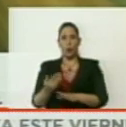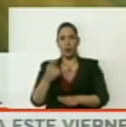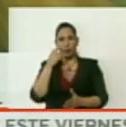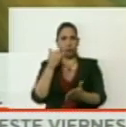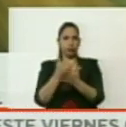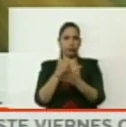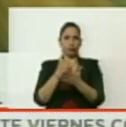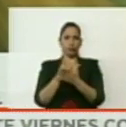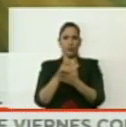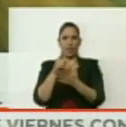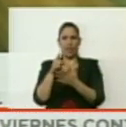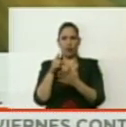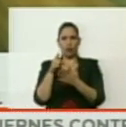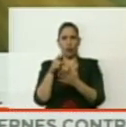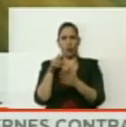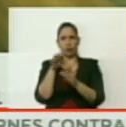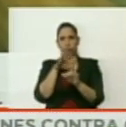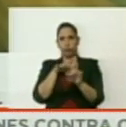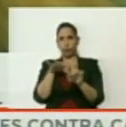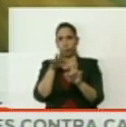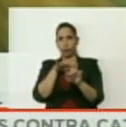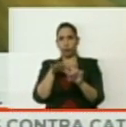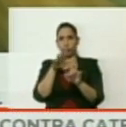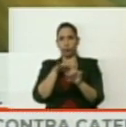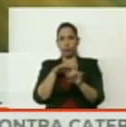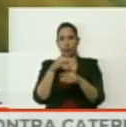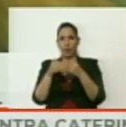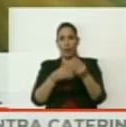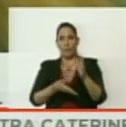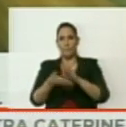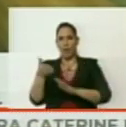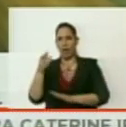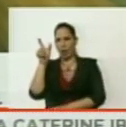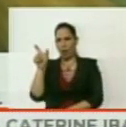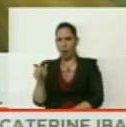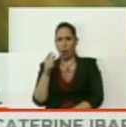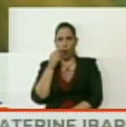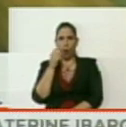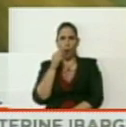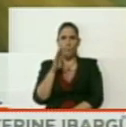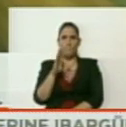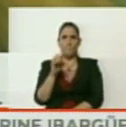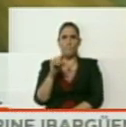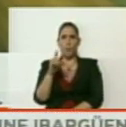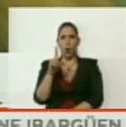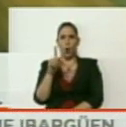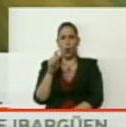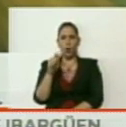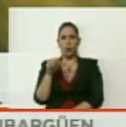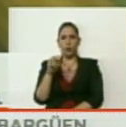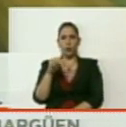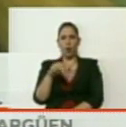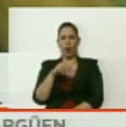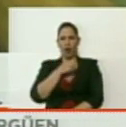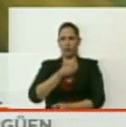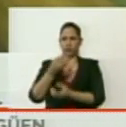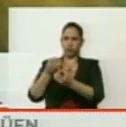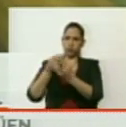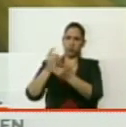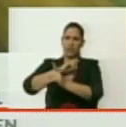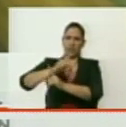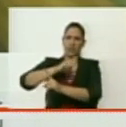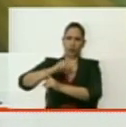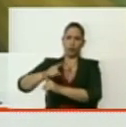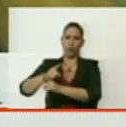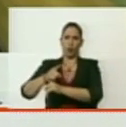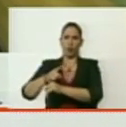cuenta que era una trampa, que va el señor Bolton a dar instrucciones, que va el señor Ross Wilbur,